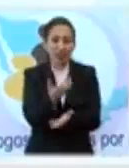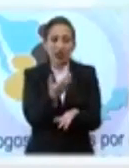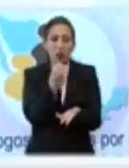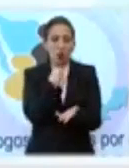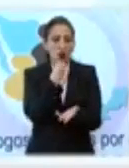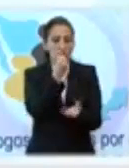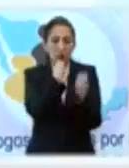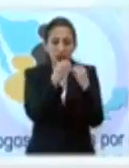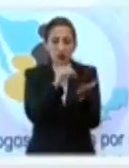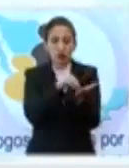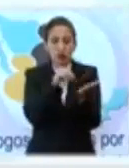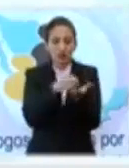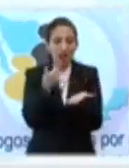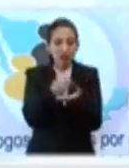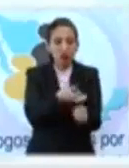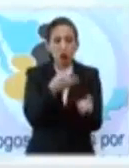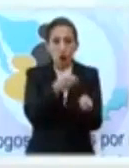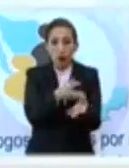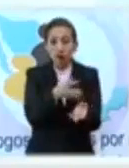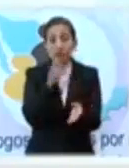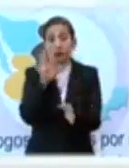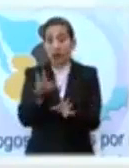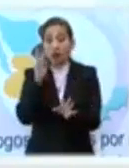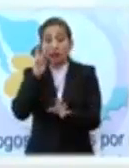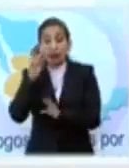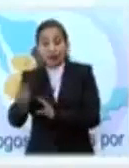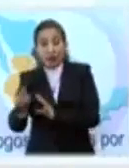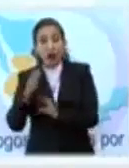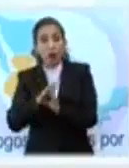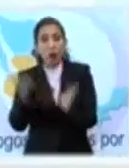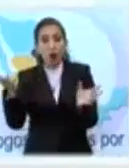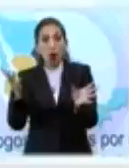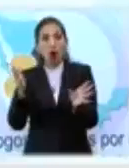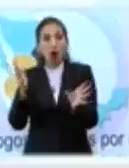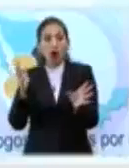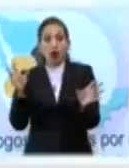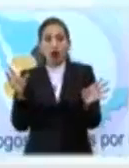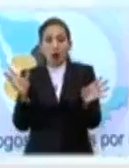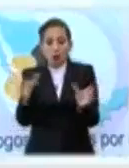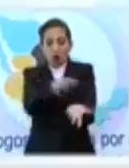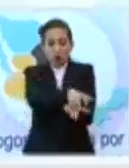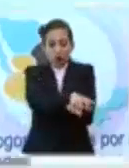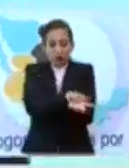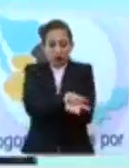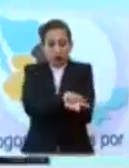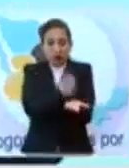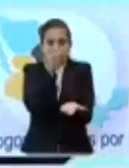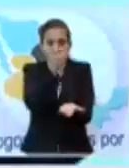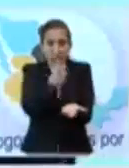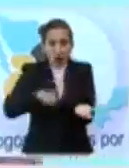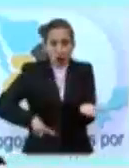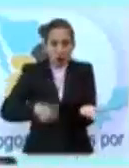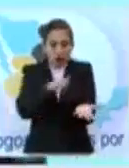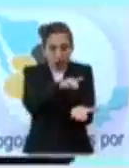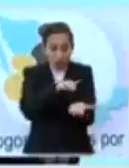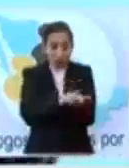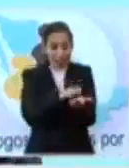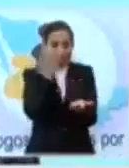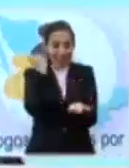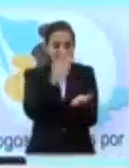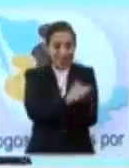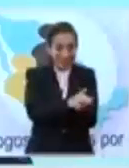años, como se reflejó, fue una gran contracción del gasto público. Este gasto que había ido creciendo en